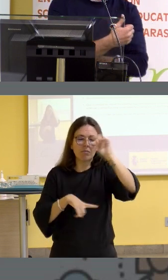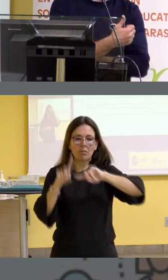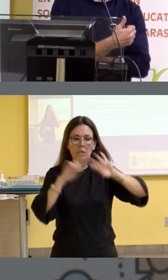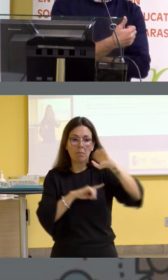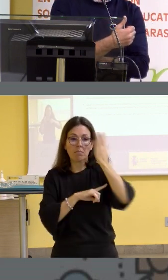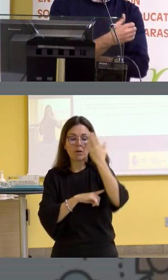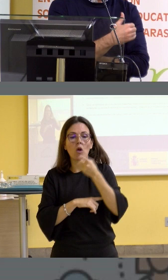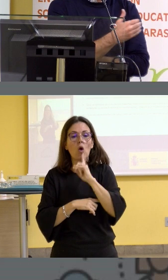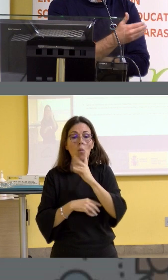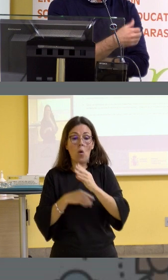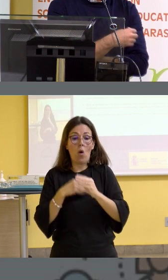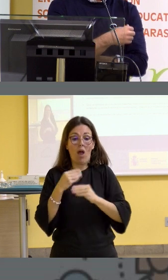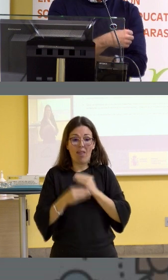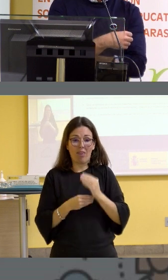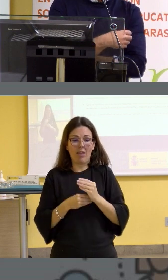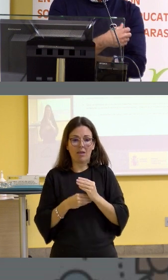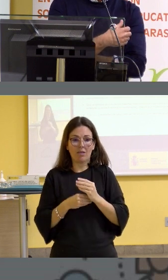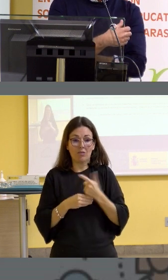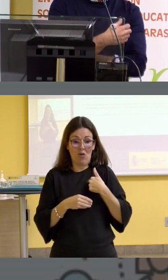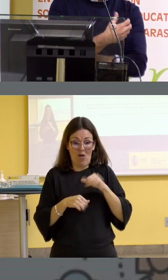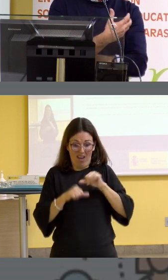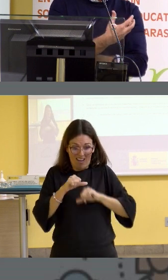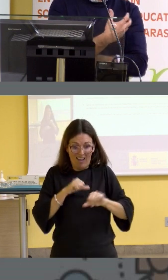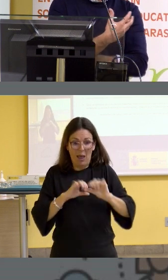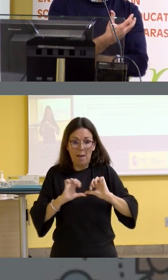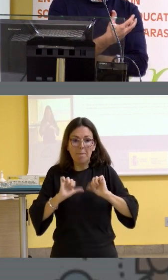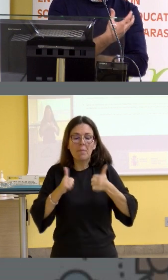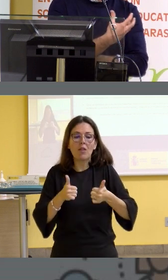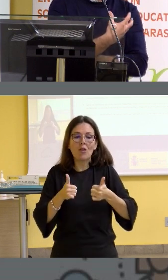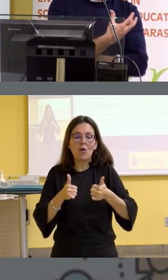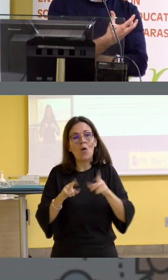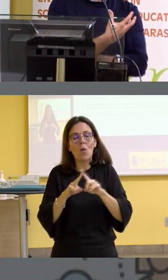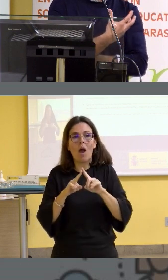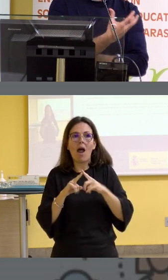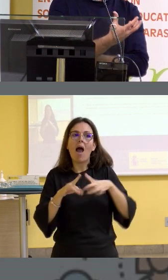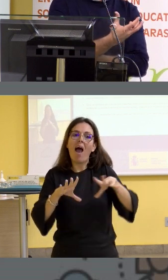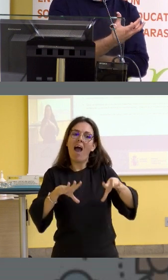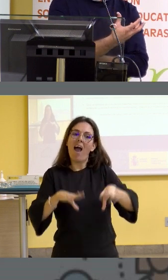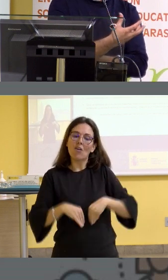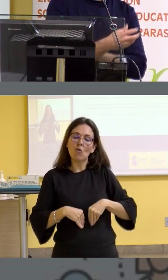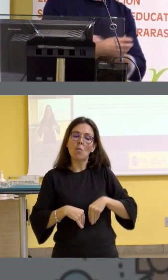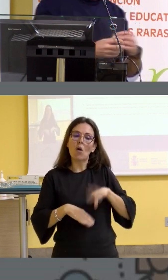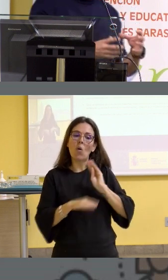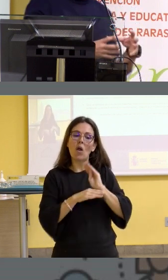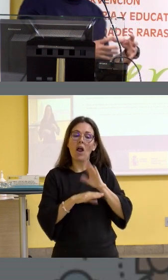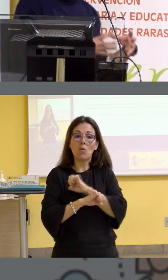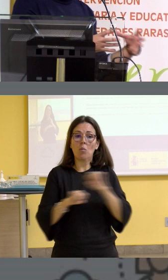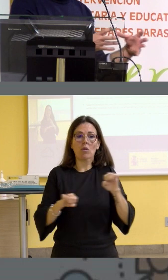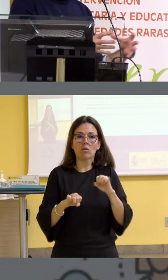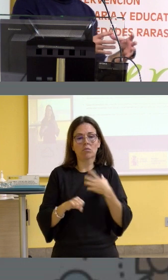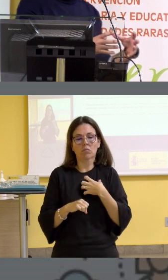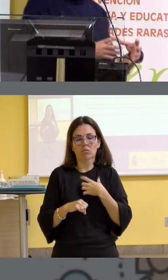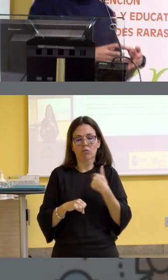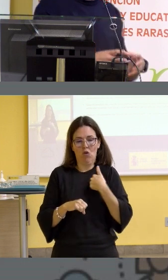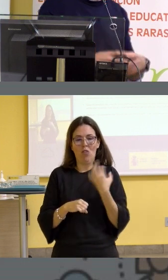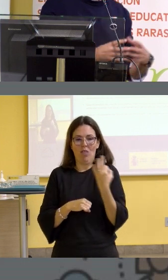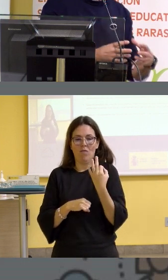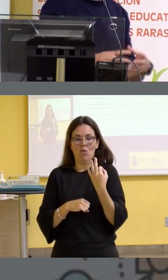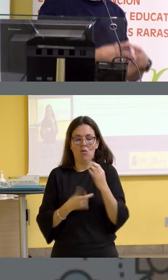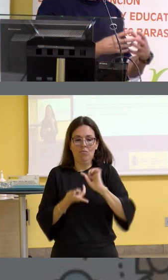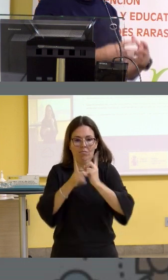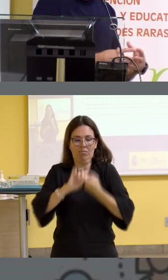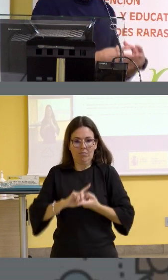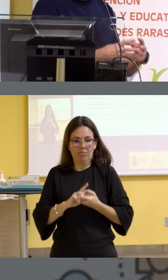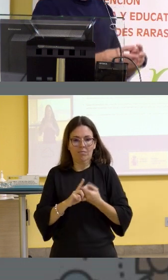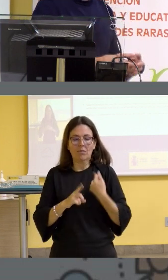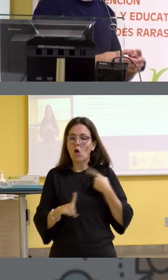lo podemos hacer, no podemos partir de asumir que a día de hoy no lo vamos a curar. Es decir, si yo diseño una intervención